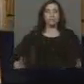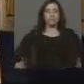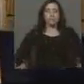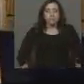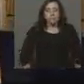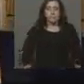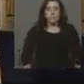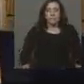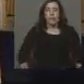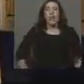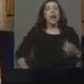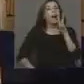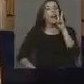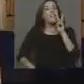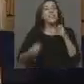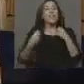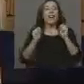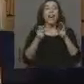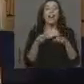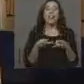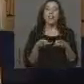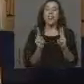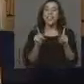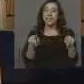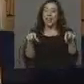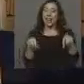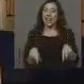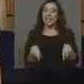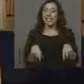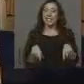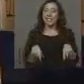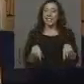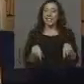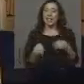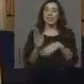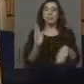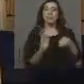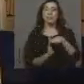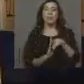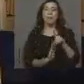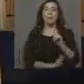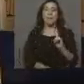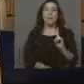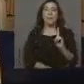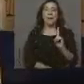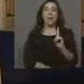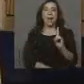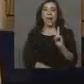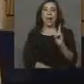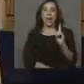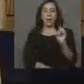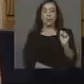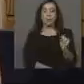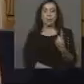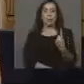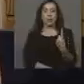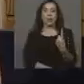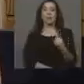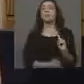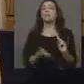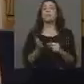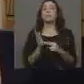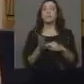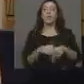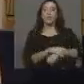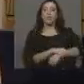tremenda entrega, Valdivia se ganó el derecho en la cancha de subir a primera división. Y el esfuerzo ha sido aplaudido por todos.